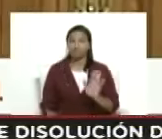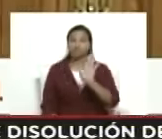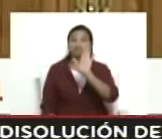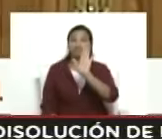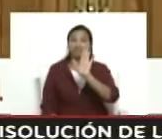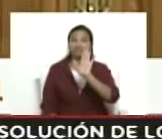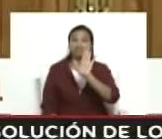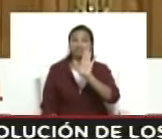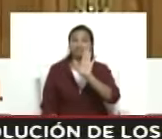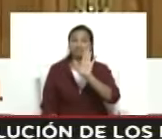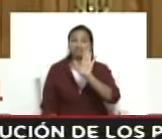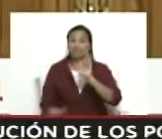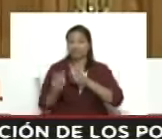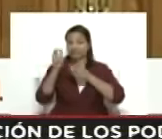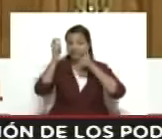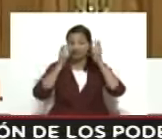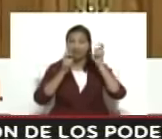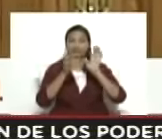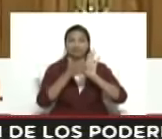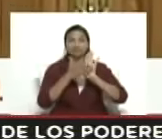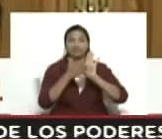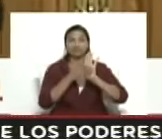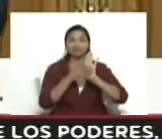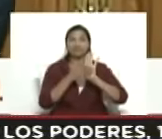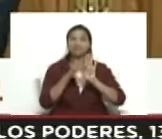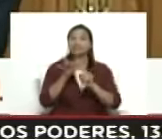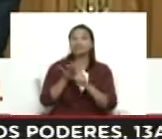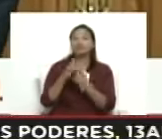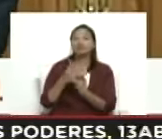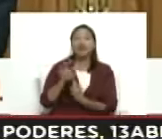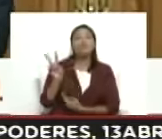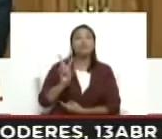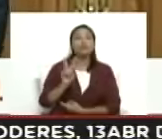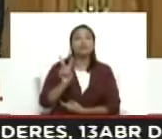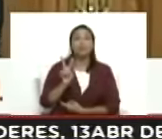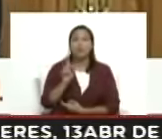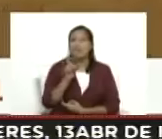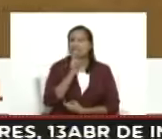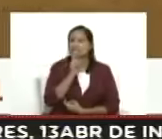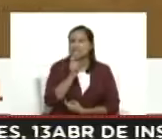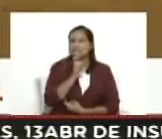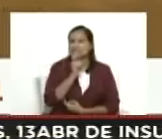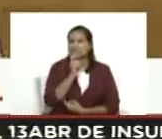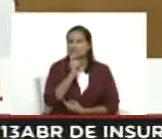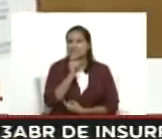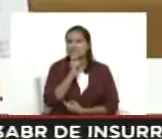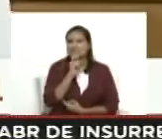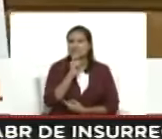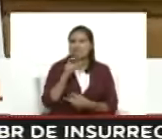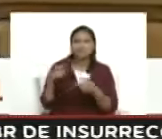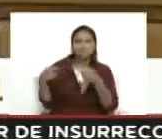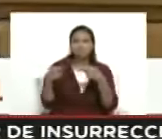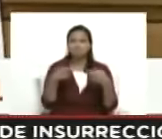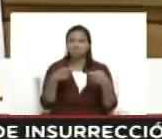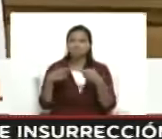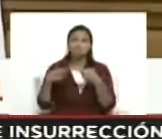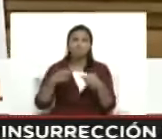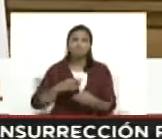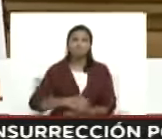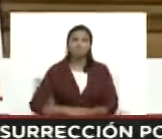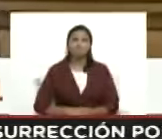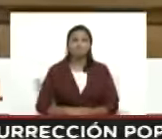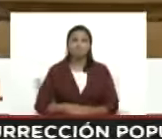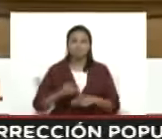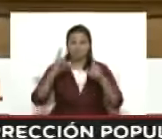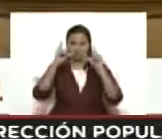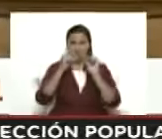Shapiro, la situación venezolana es un poco complicada. Sale allí con un difunto